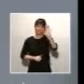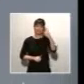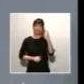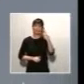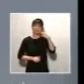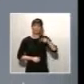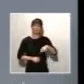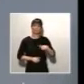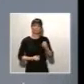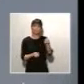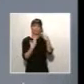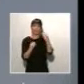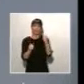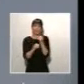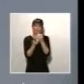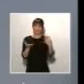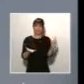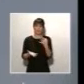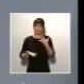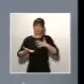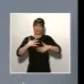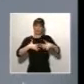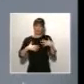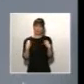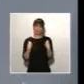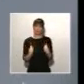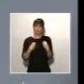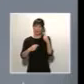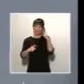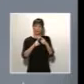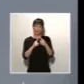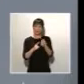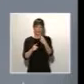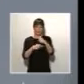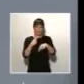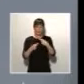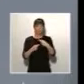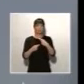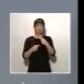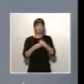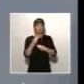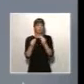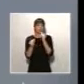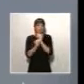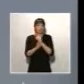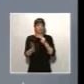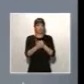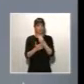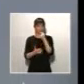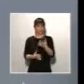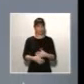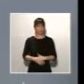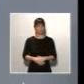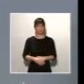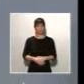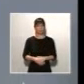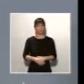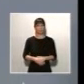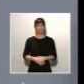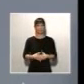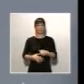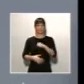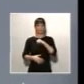información, del conocimiento suficiente para utilizar los medicamentos de la mejor manera posible. Tenemos en este momento tres hospitales